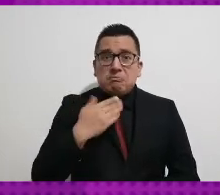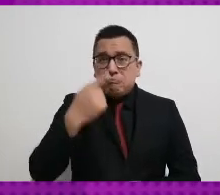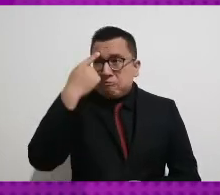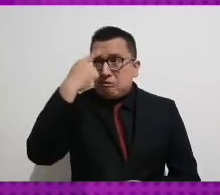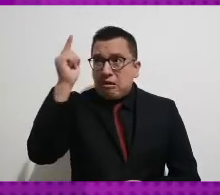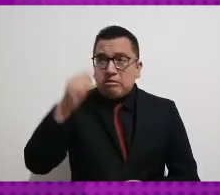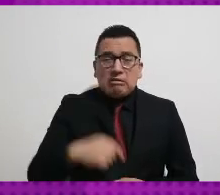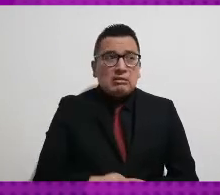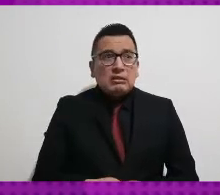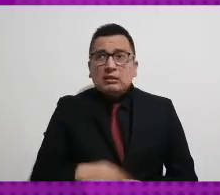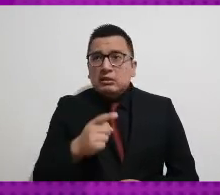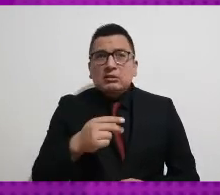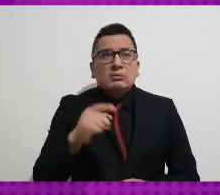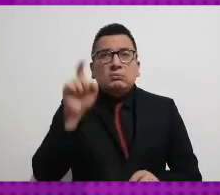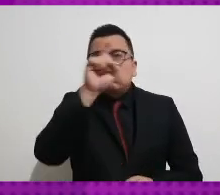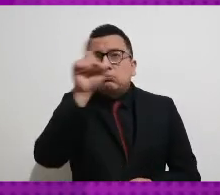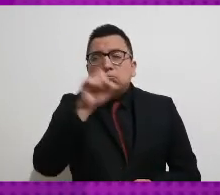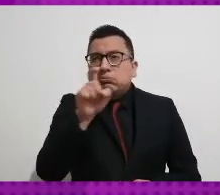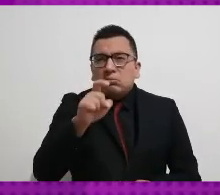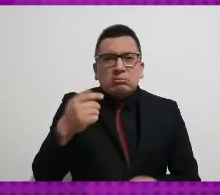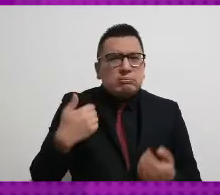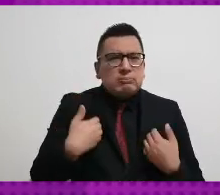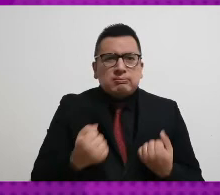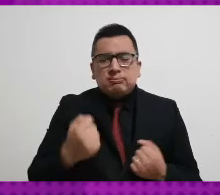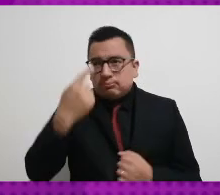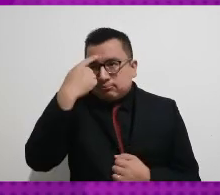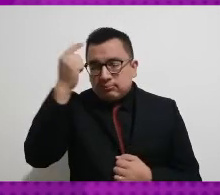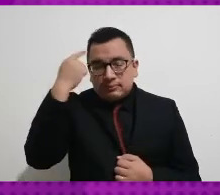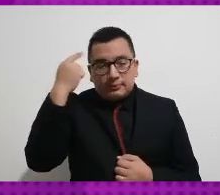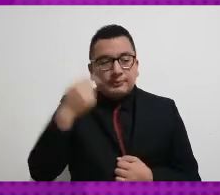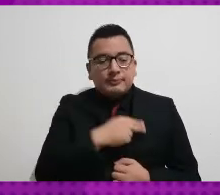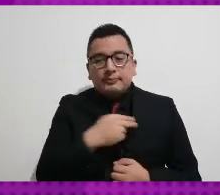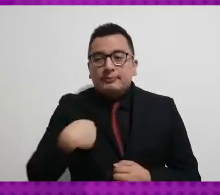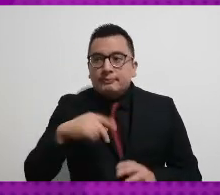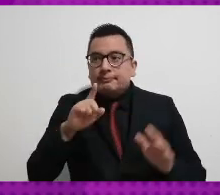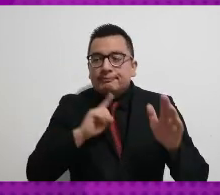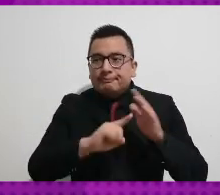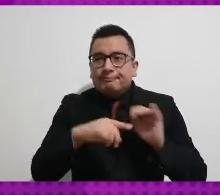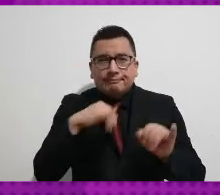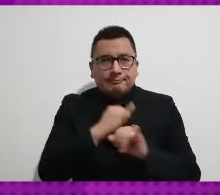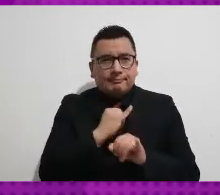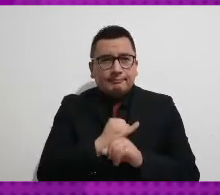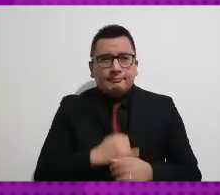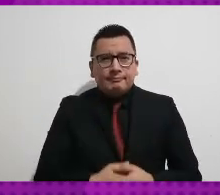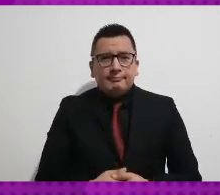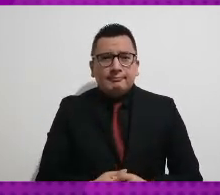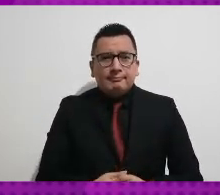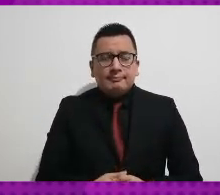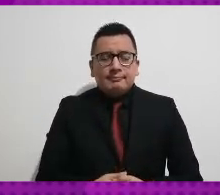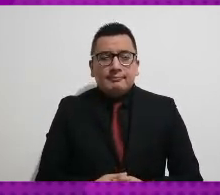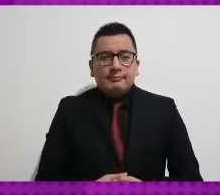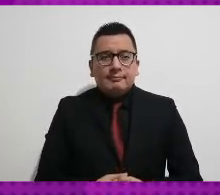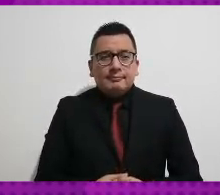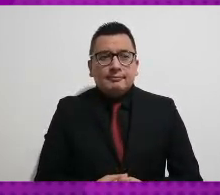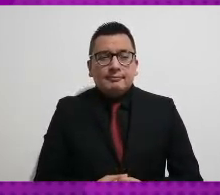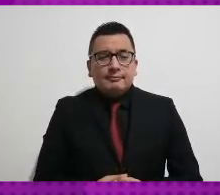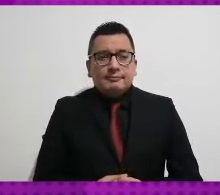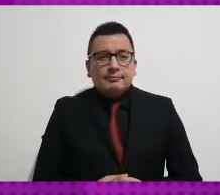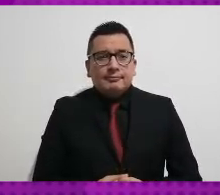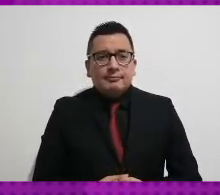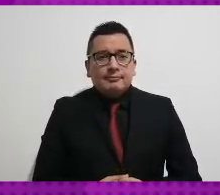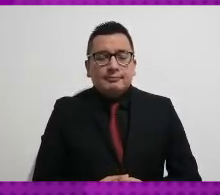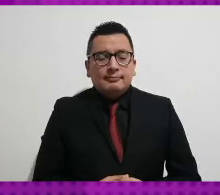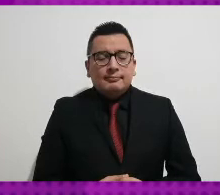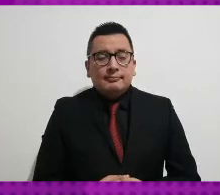está muy práctico, está muy sencillo, muy amigable, como bien nos lo comentaba ahorita usted, para poder ingresar a la página del Instituto Electoral de